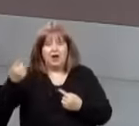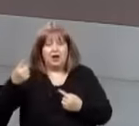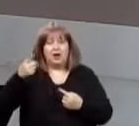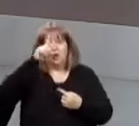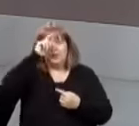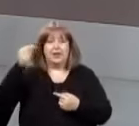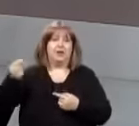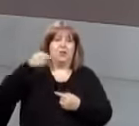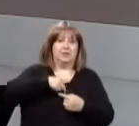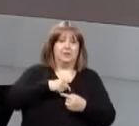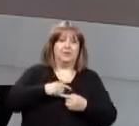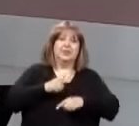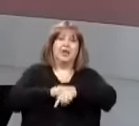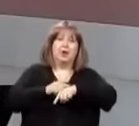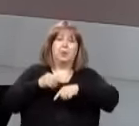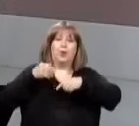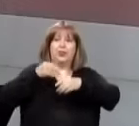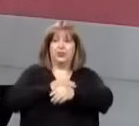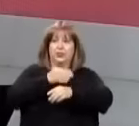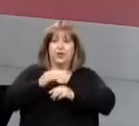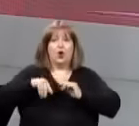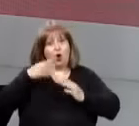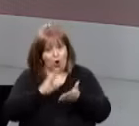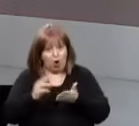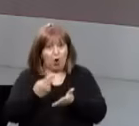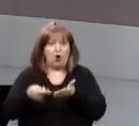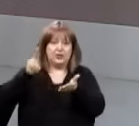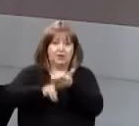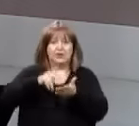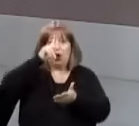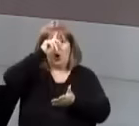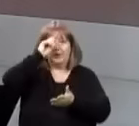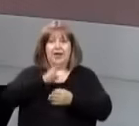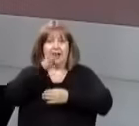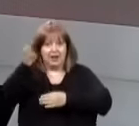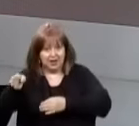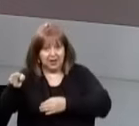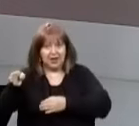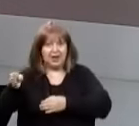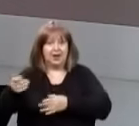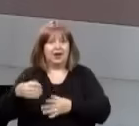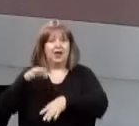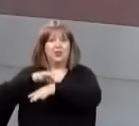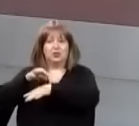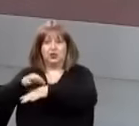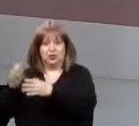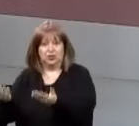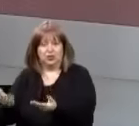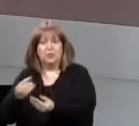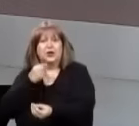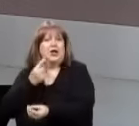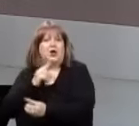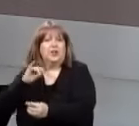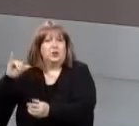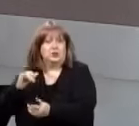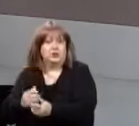de Fernando. Digo, yo me acuerdo en el juicio, escuchar a la madre viendo a un testigo ocular que relató lujo y detalle de lo que le estaban haciendo a su hijo, viendo ahí qué